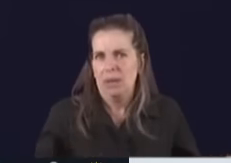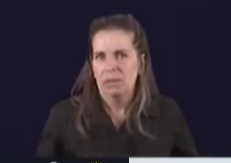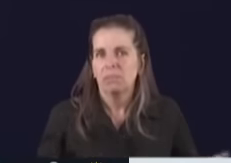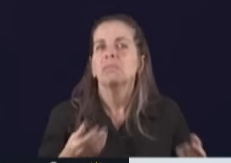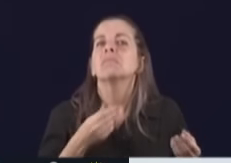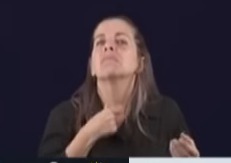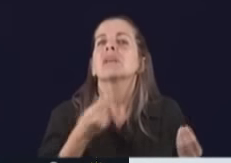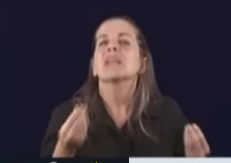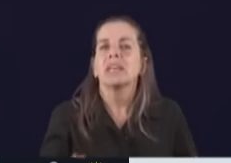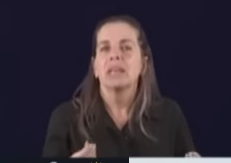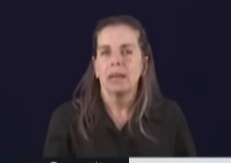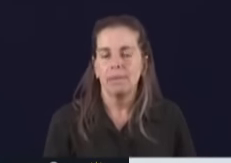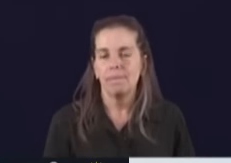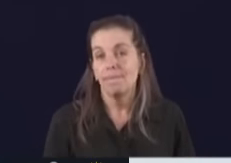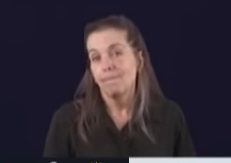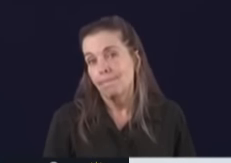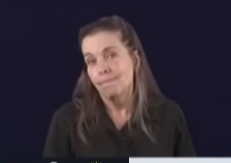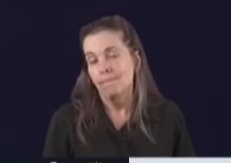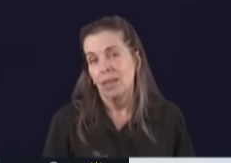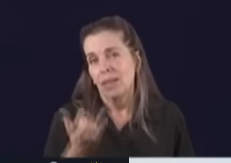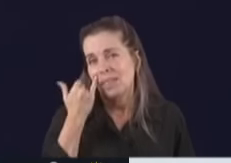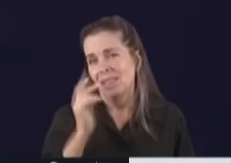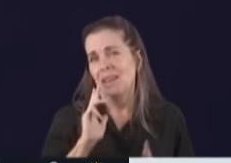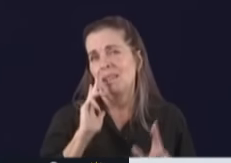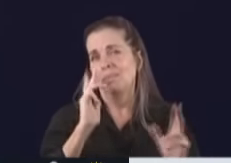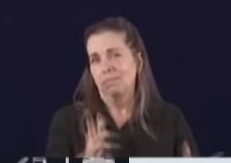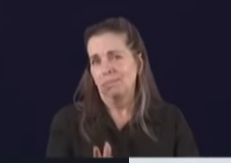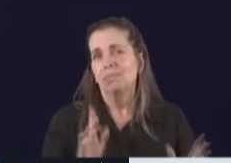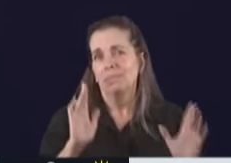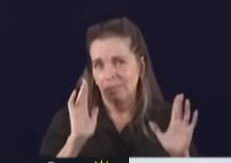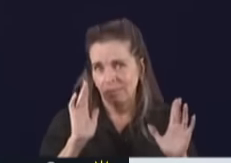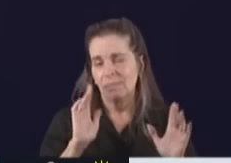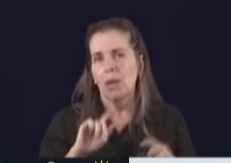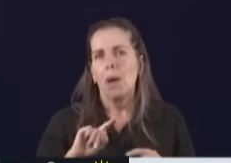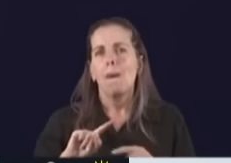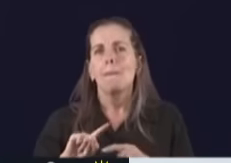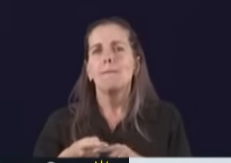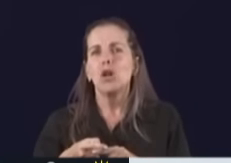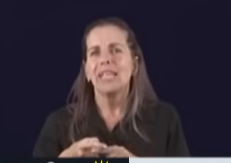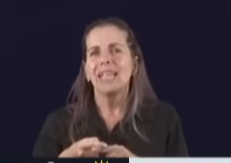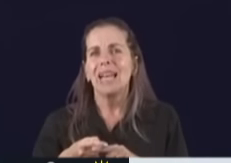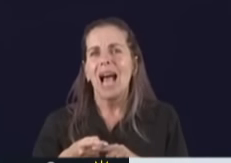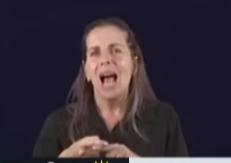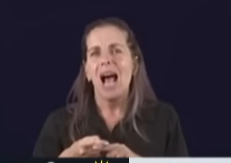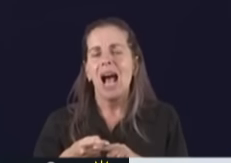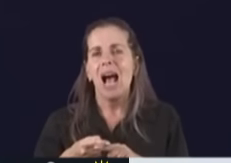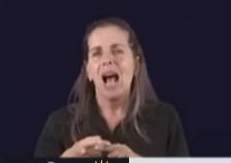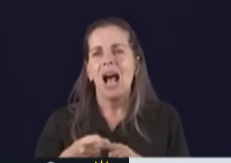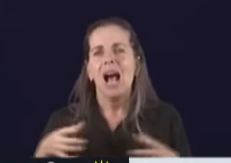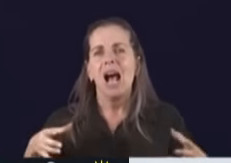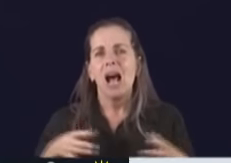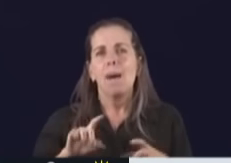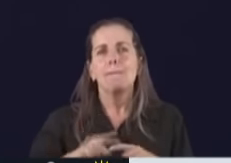ese camino, lo dije recién, ¿no? Buena parte de la política entendió que hay